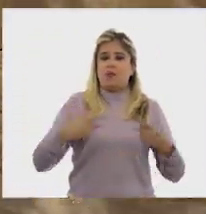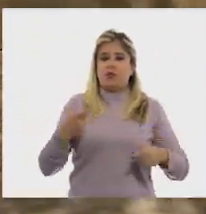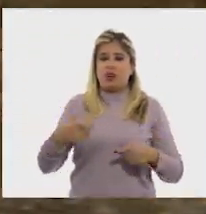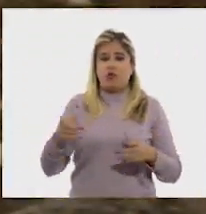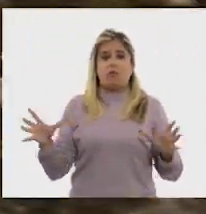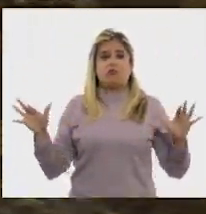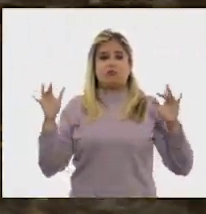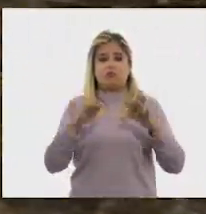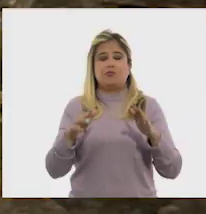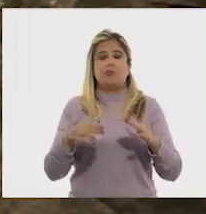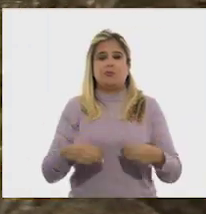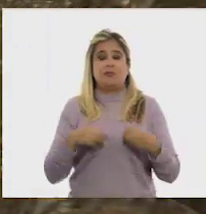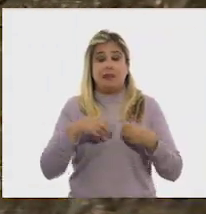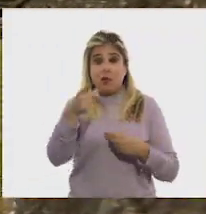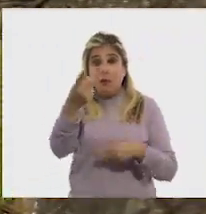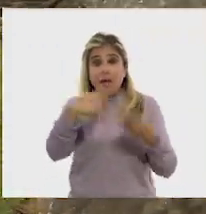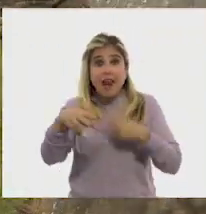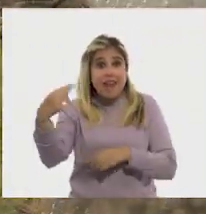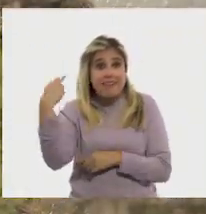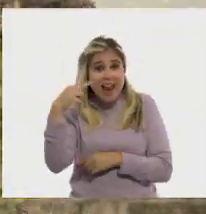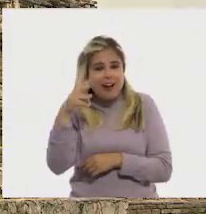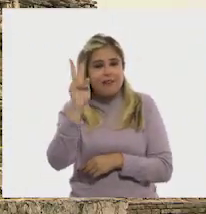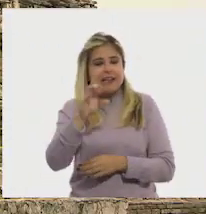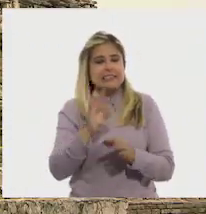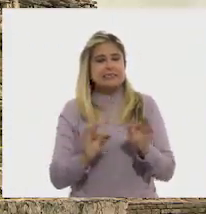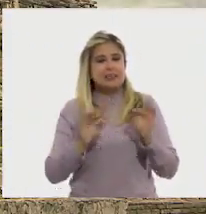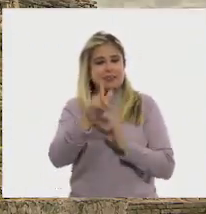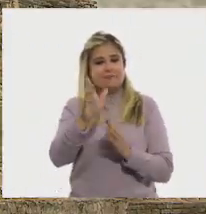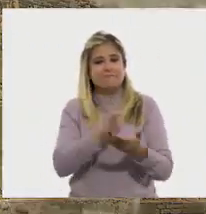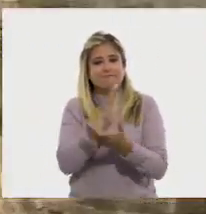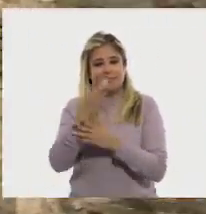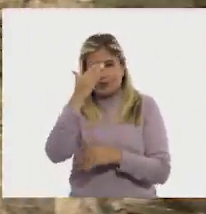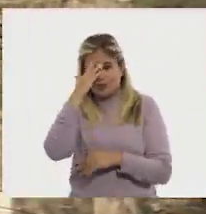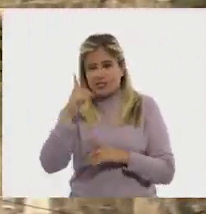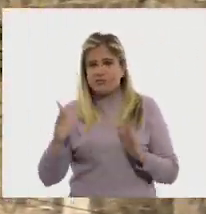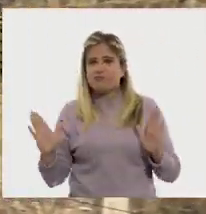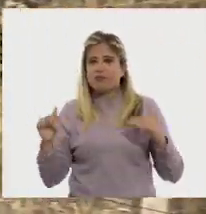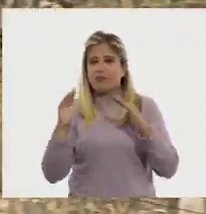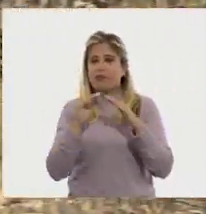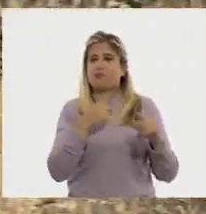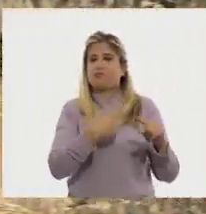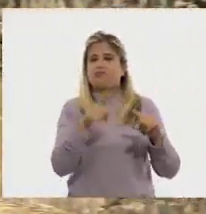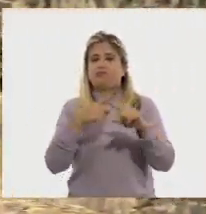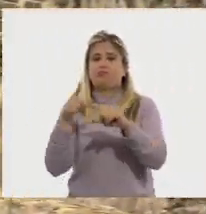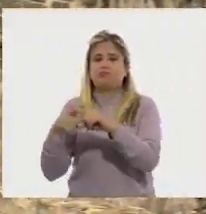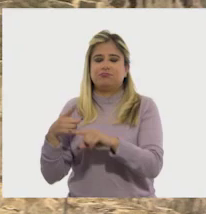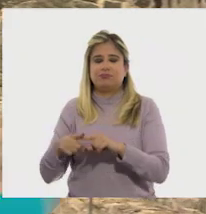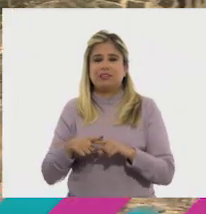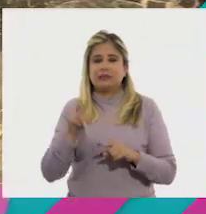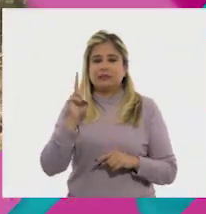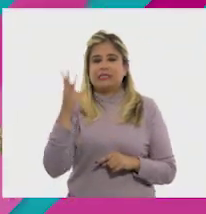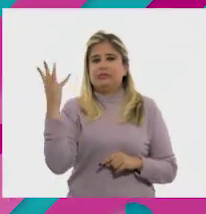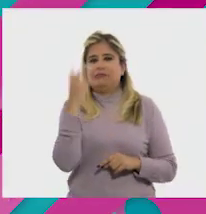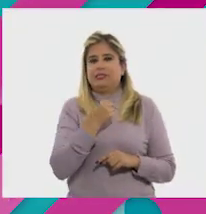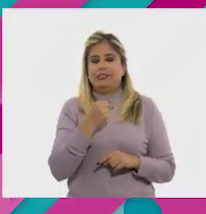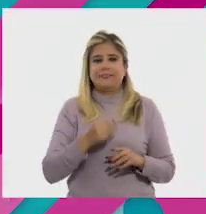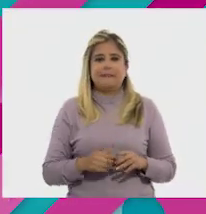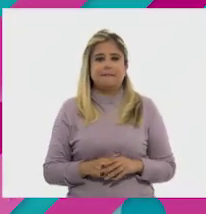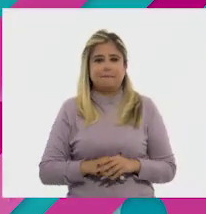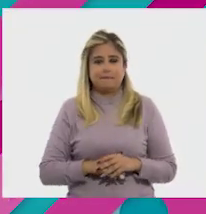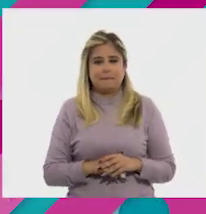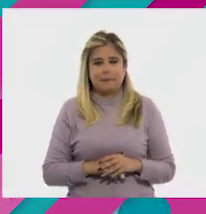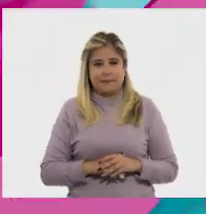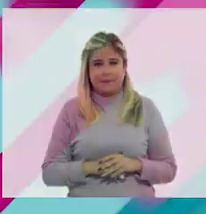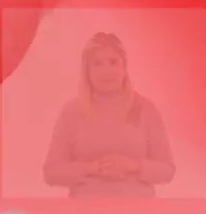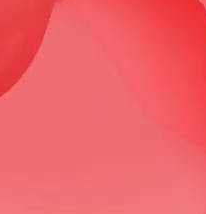Si vienes a Veracruz, es indispensable que conozcas esta zona arqueológica, que es simplemente majestuosa.